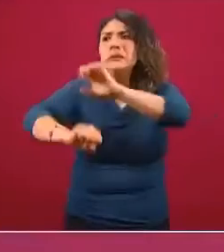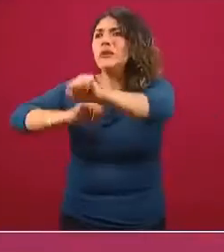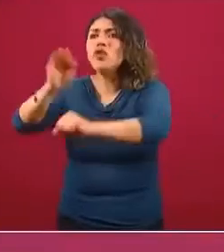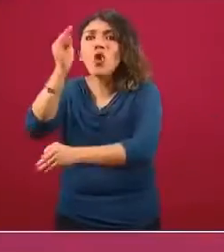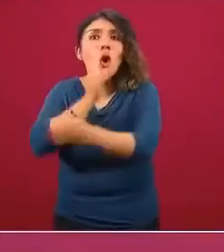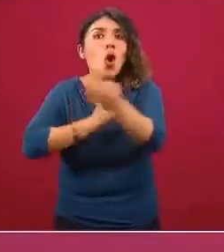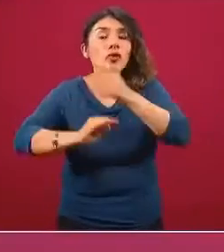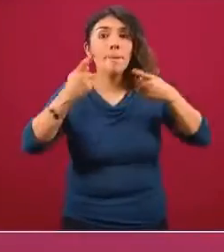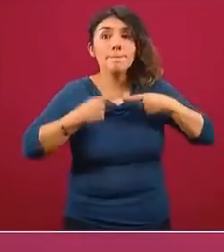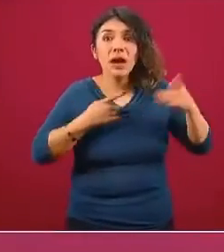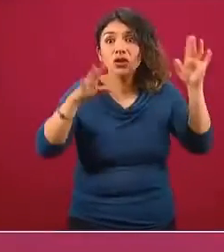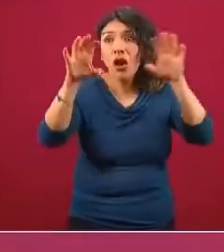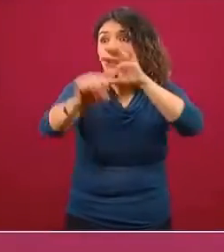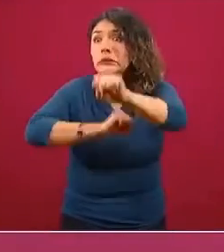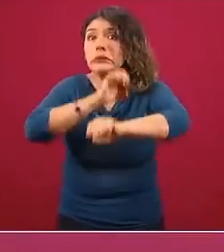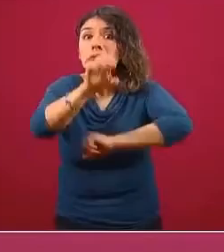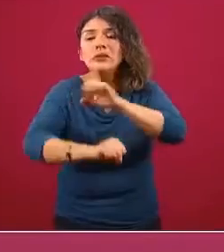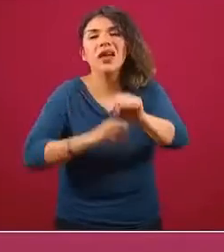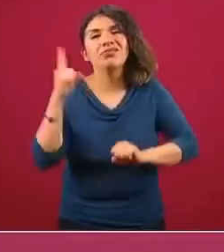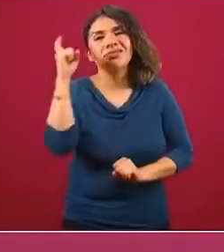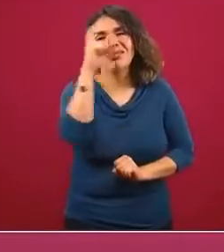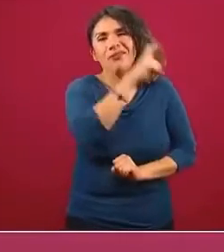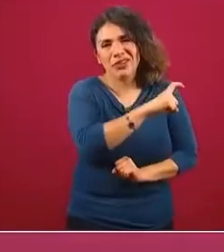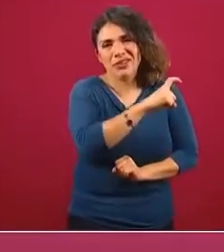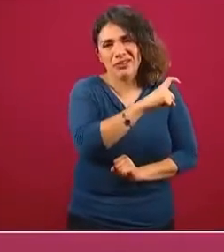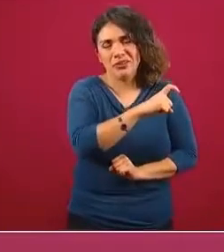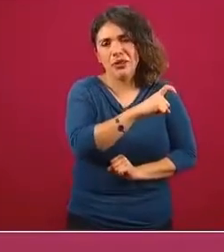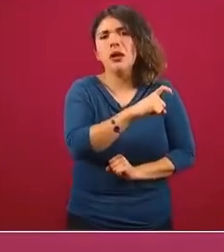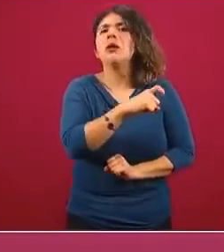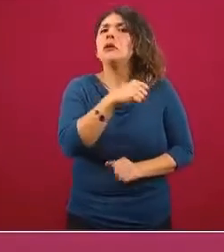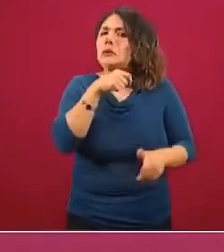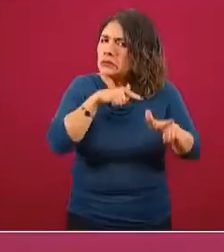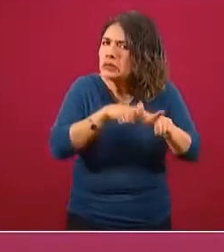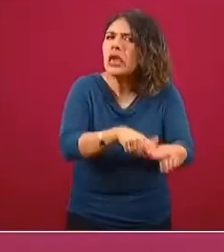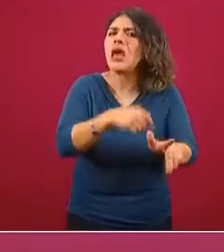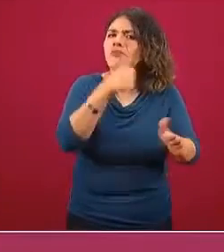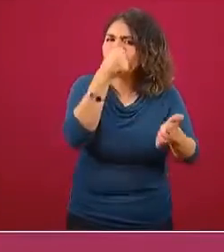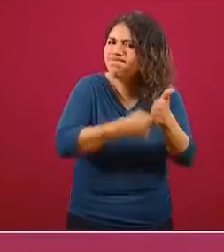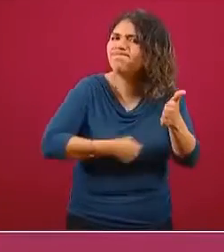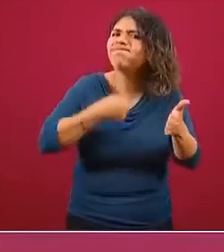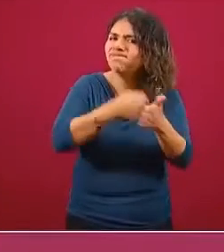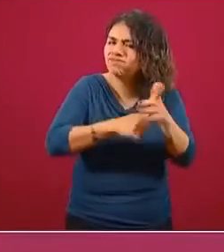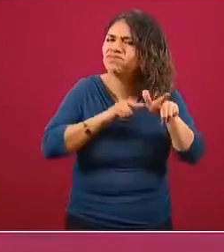rastrear todos los contactos. La práctica ha seguido